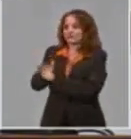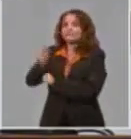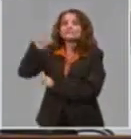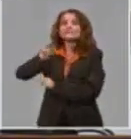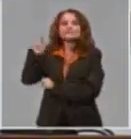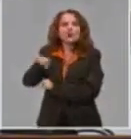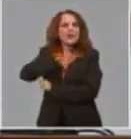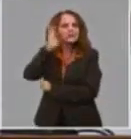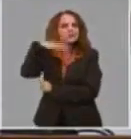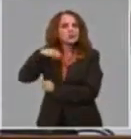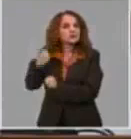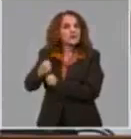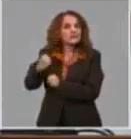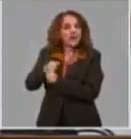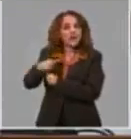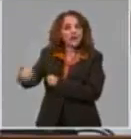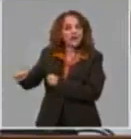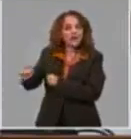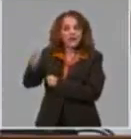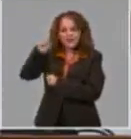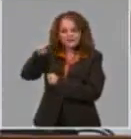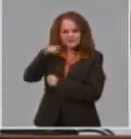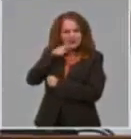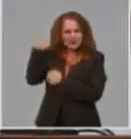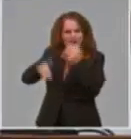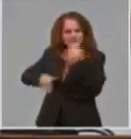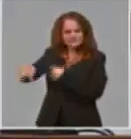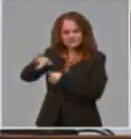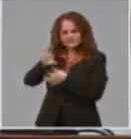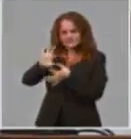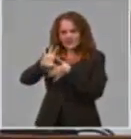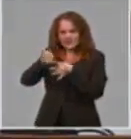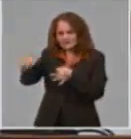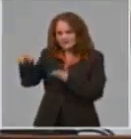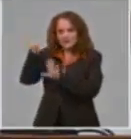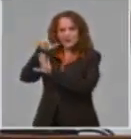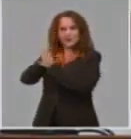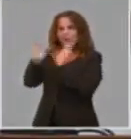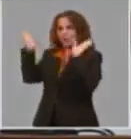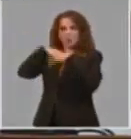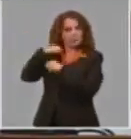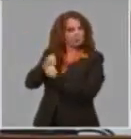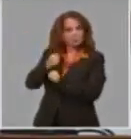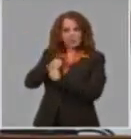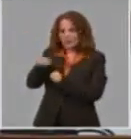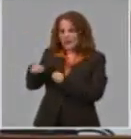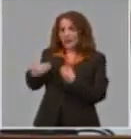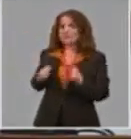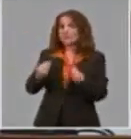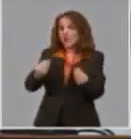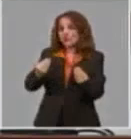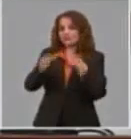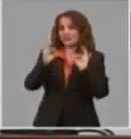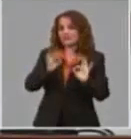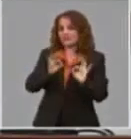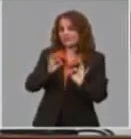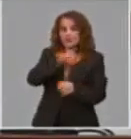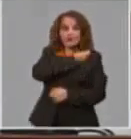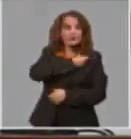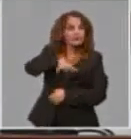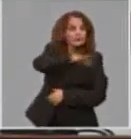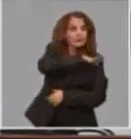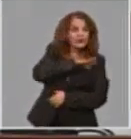involucrada en este tipo de manifestación no trabaja, no aporta socialmente nada a la